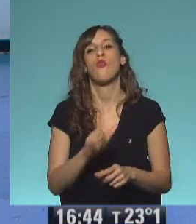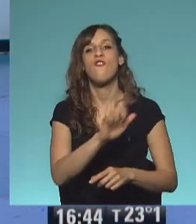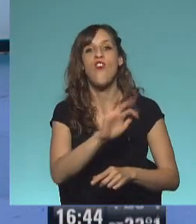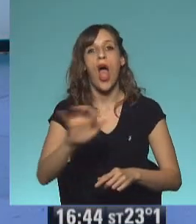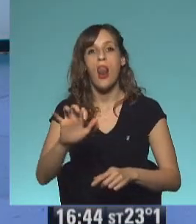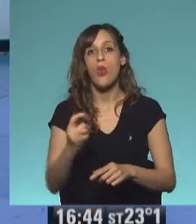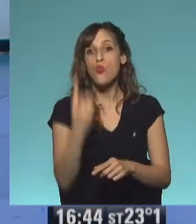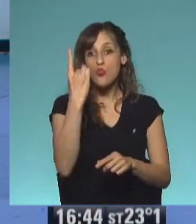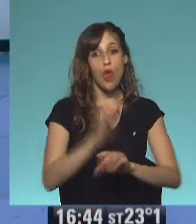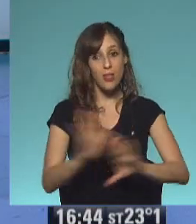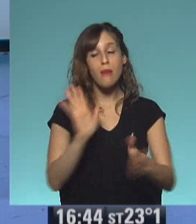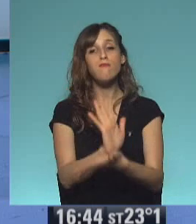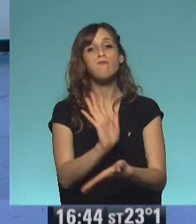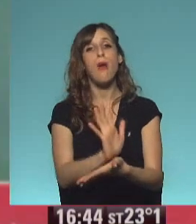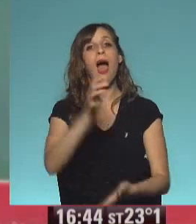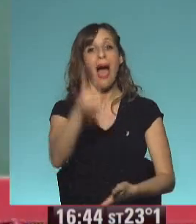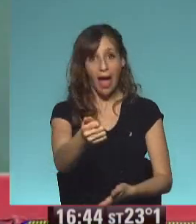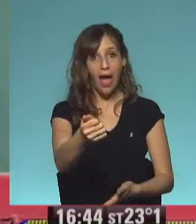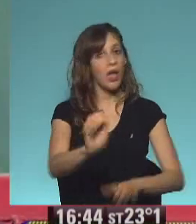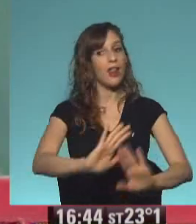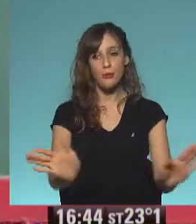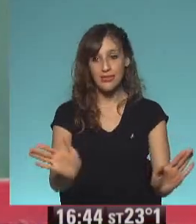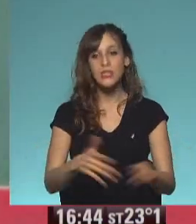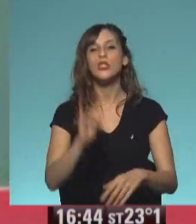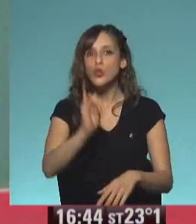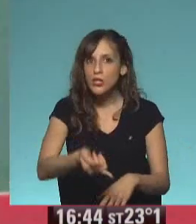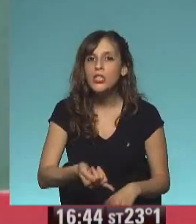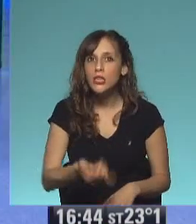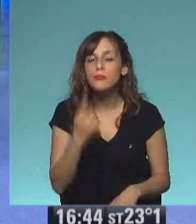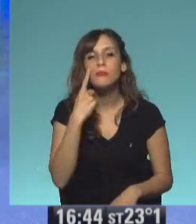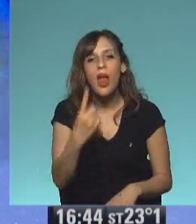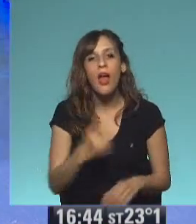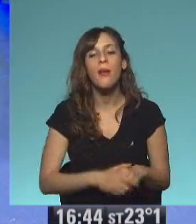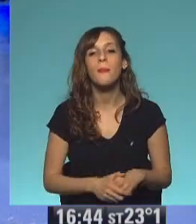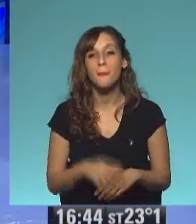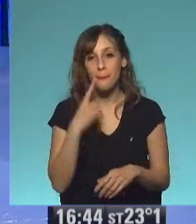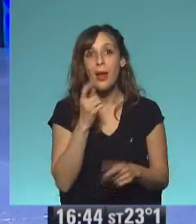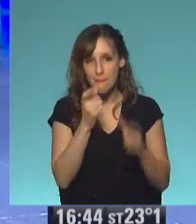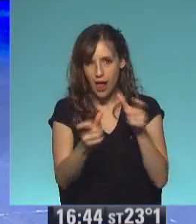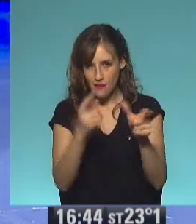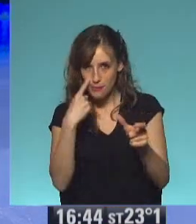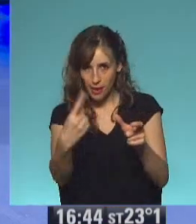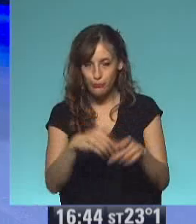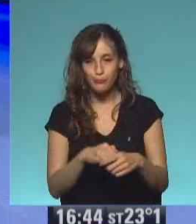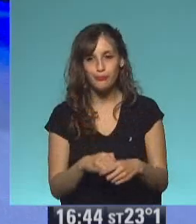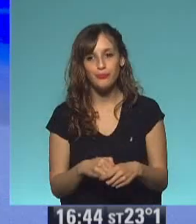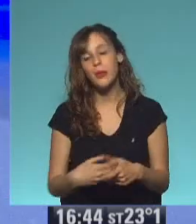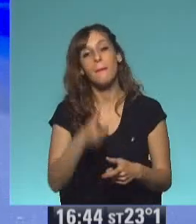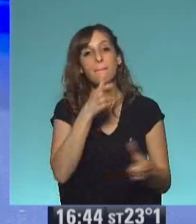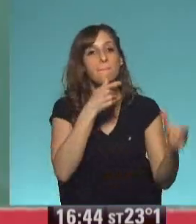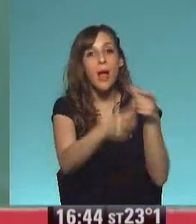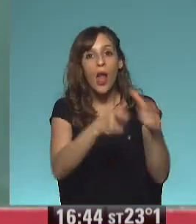aquí están todas las palabras fíjense acá tenemos la letra todas las palabras